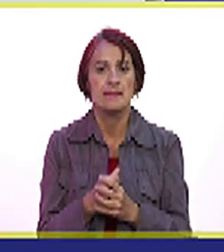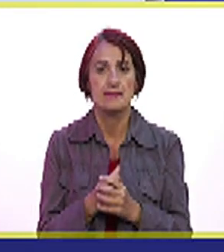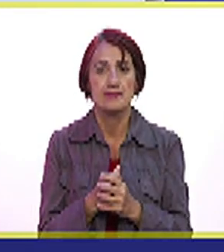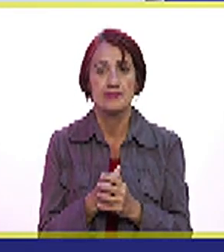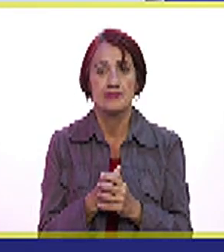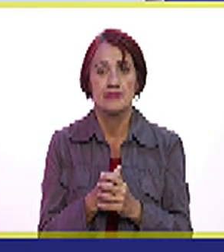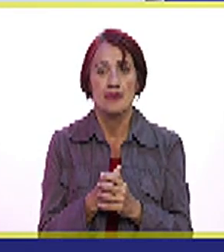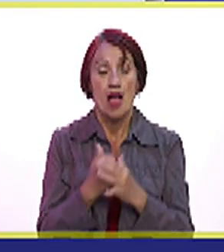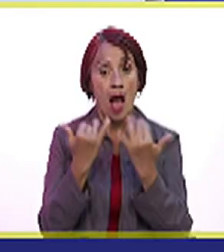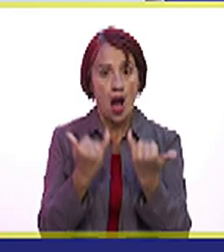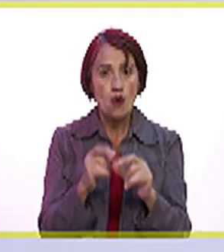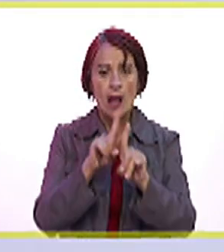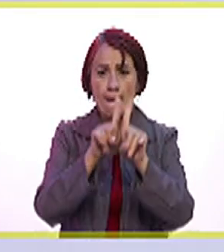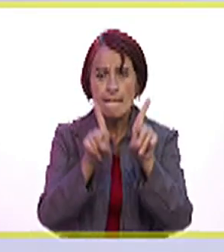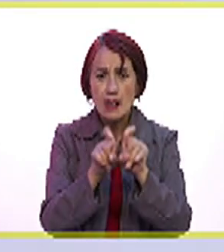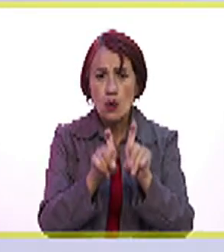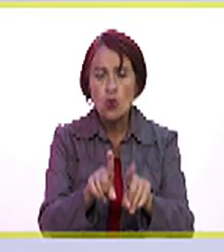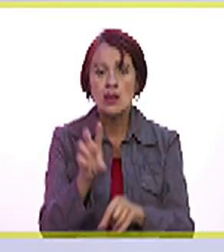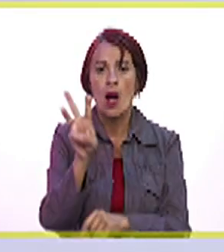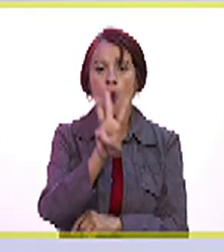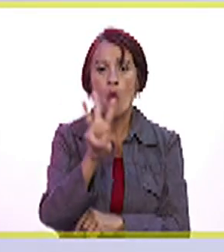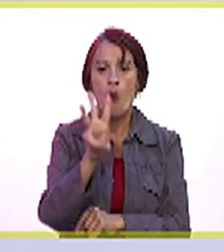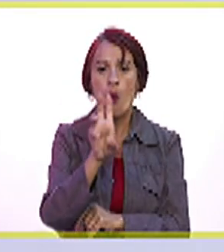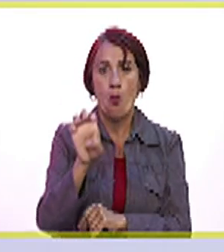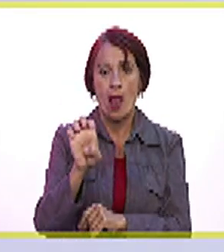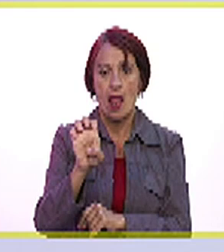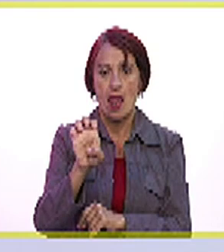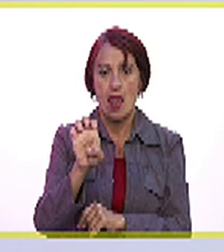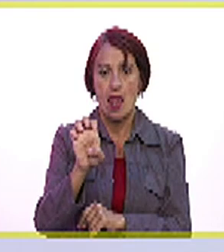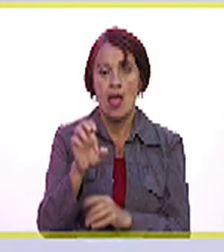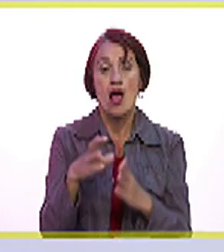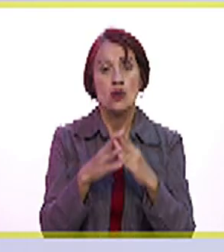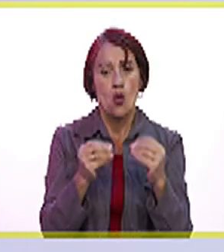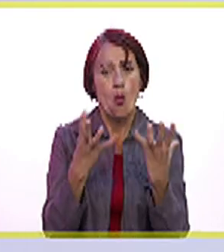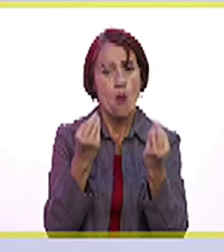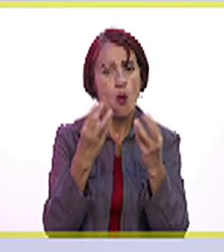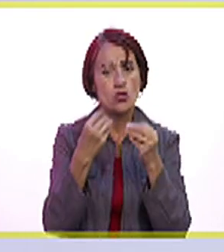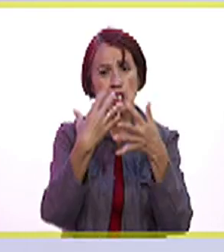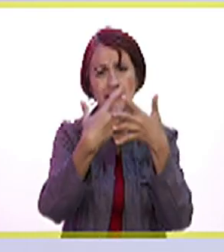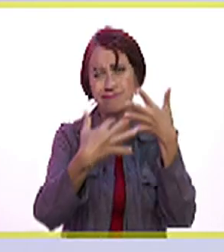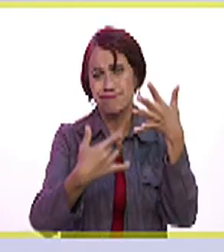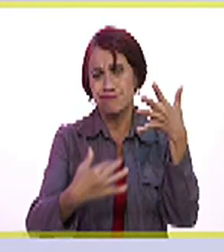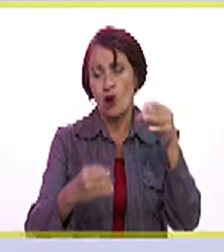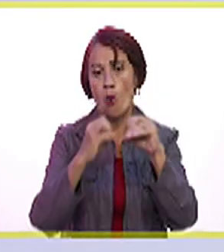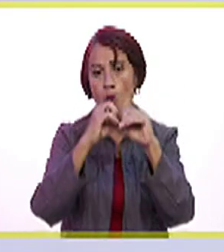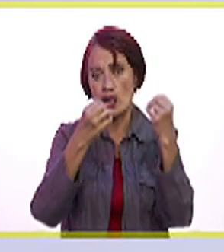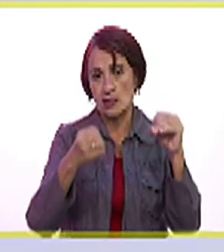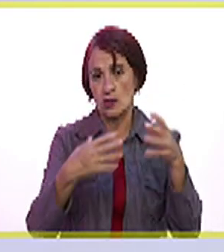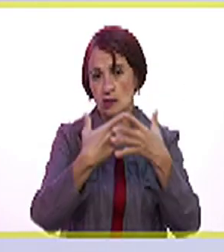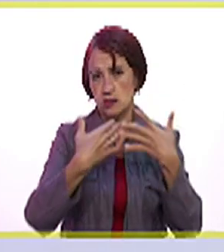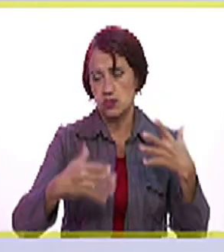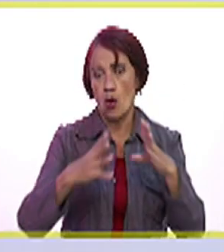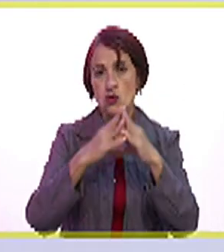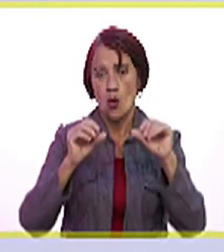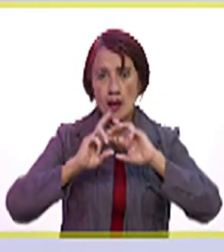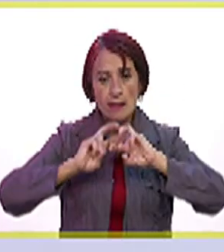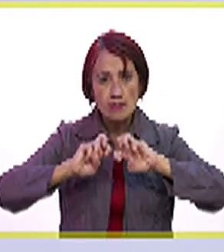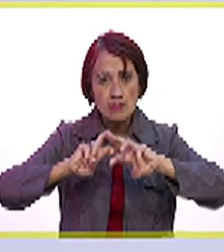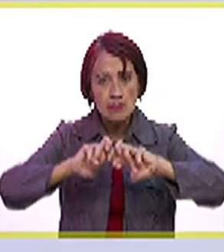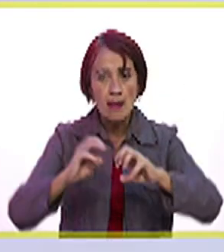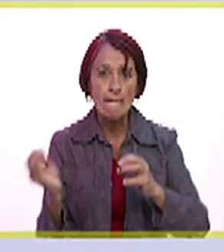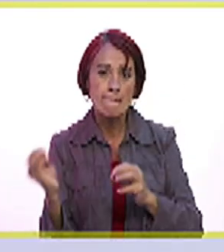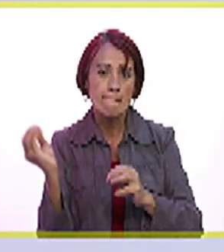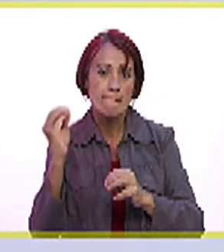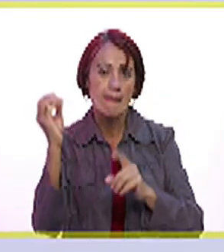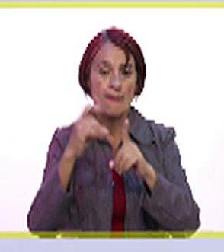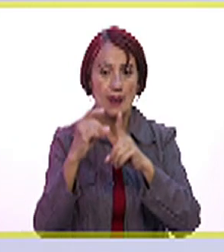Tenemos más preguntas con where. ¿Okay? Son muchísimas. Les voy a ir nombrando algunas y luego vamos a ir investigando muchas más.